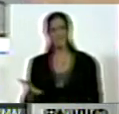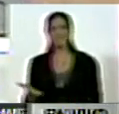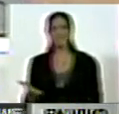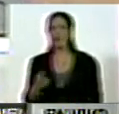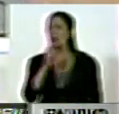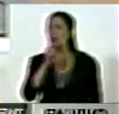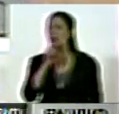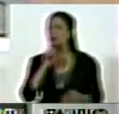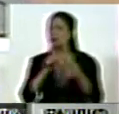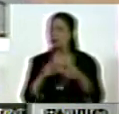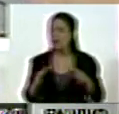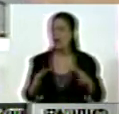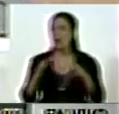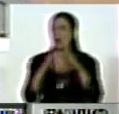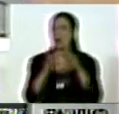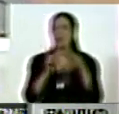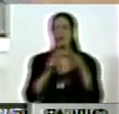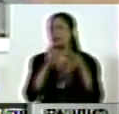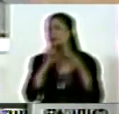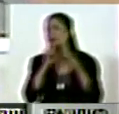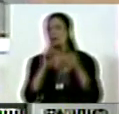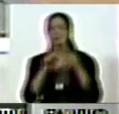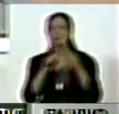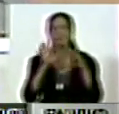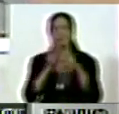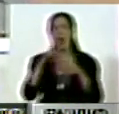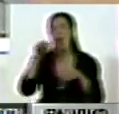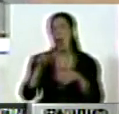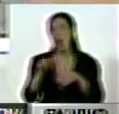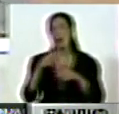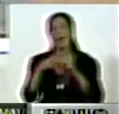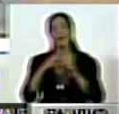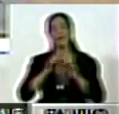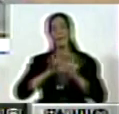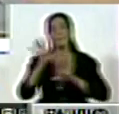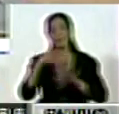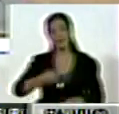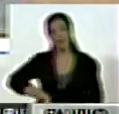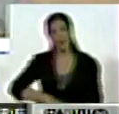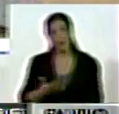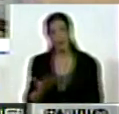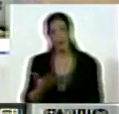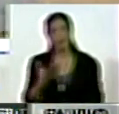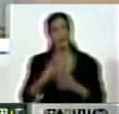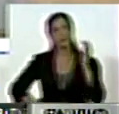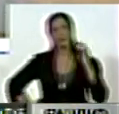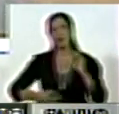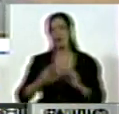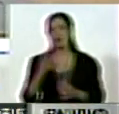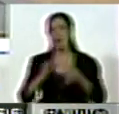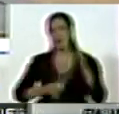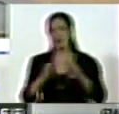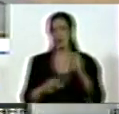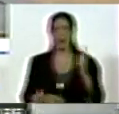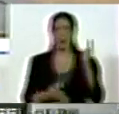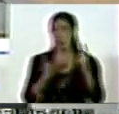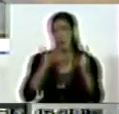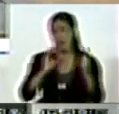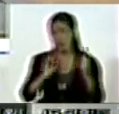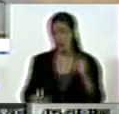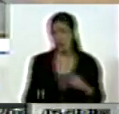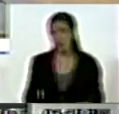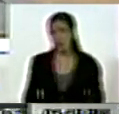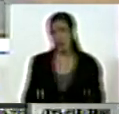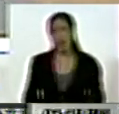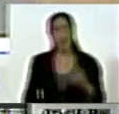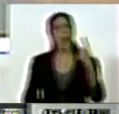con quienes se reúnen, con quienes se vinculan, hoy son expresidentes prófugos de la justicia, uno de ellos, por ejemplo.